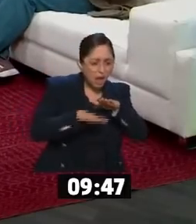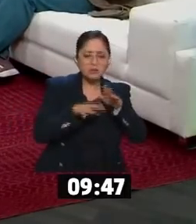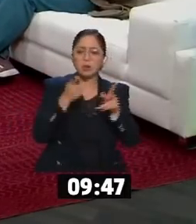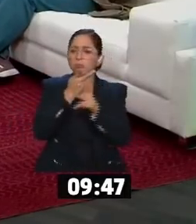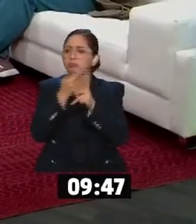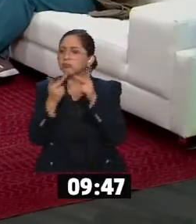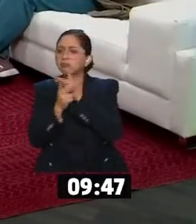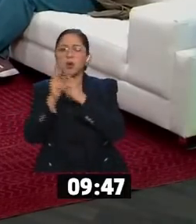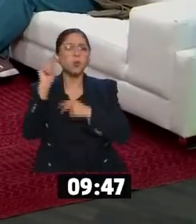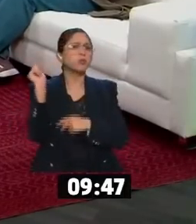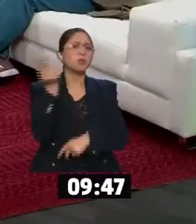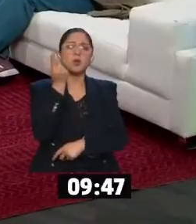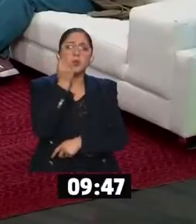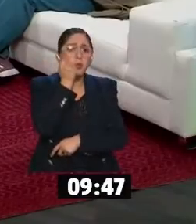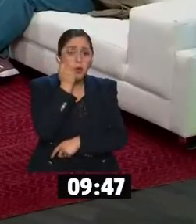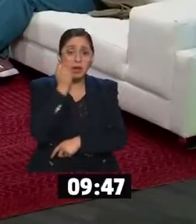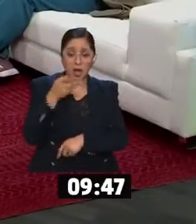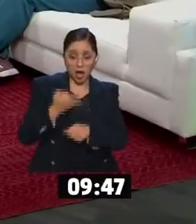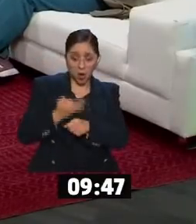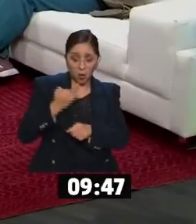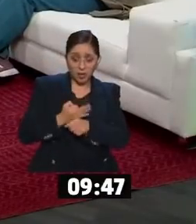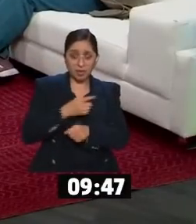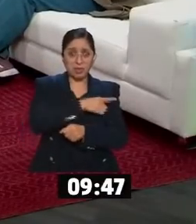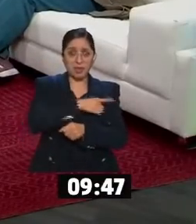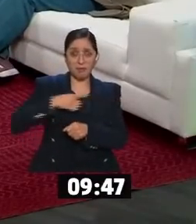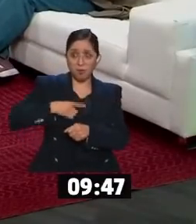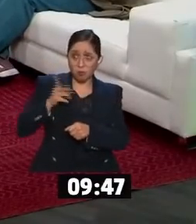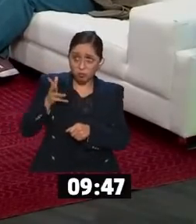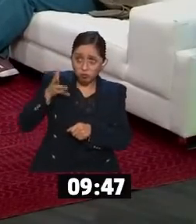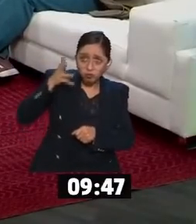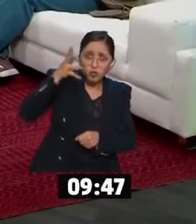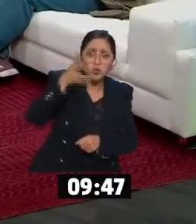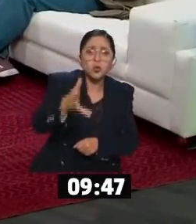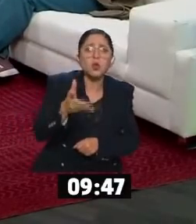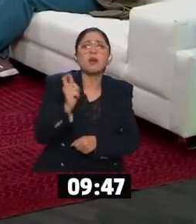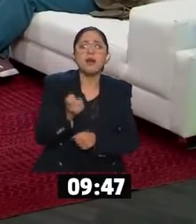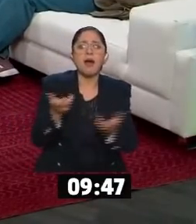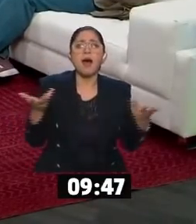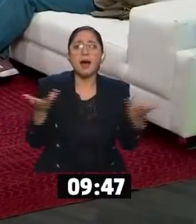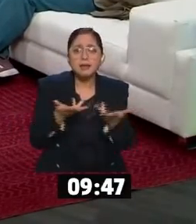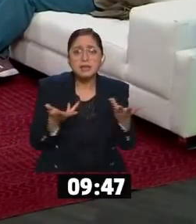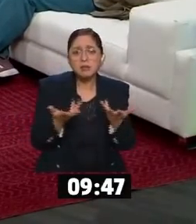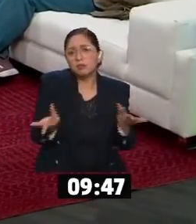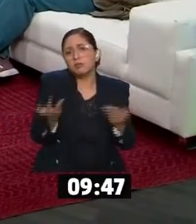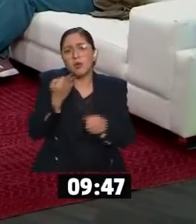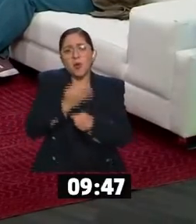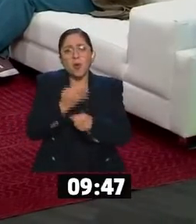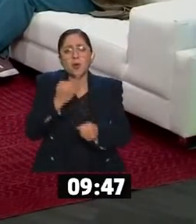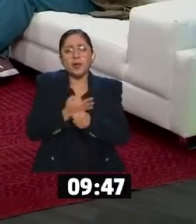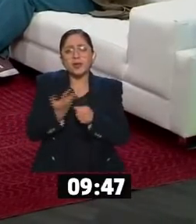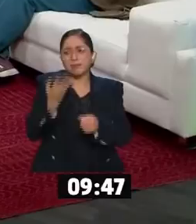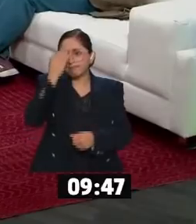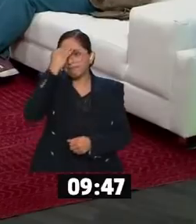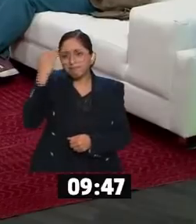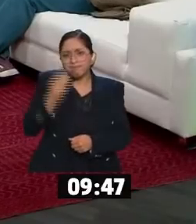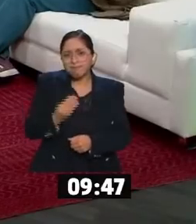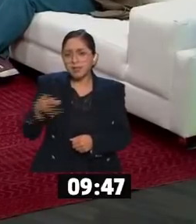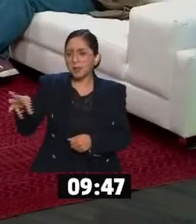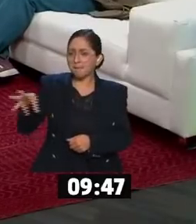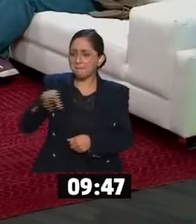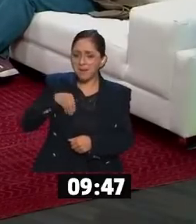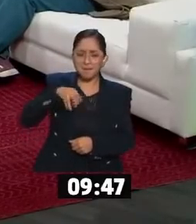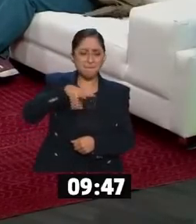apostar al futuro y es tratar de vencer esta terrible realidad a la que nos ha condenado la